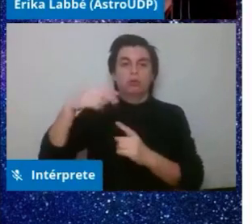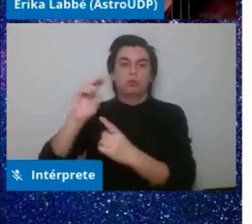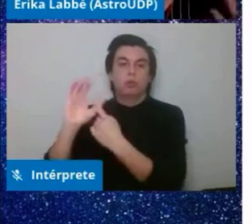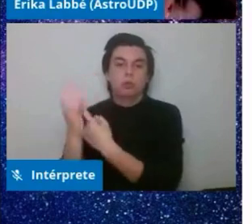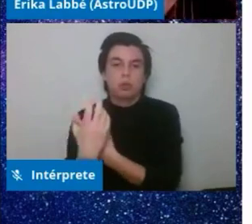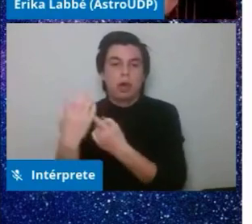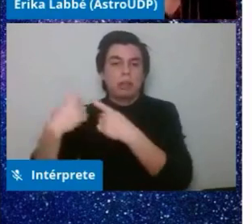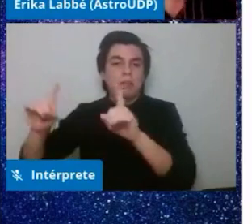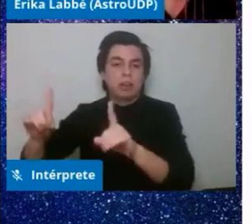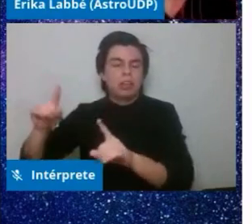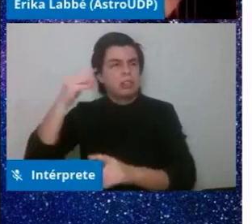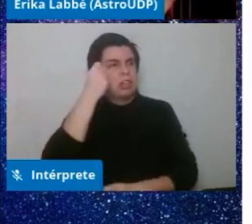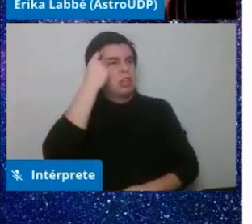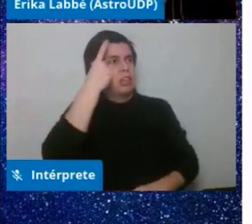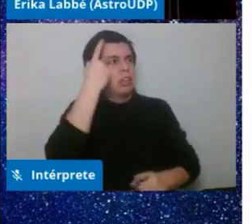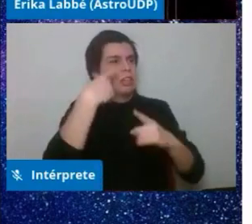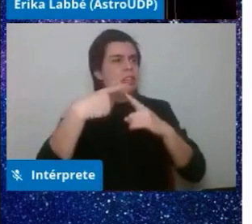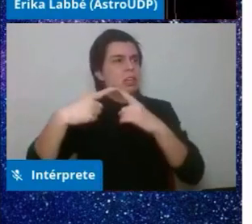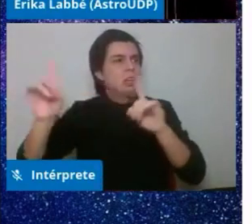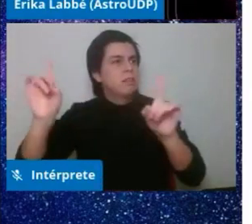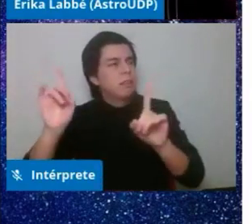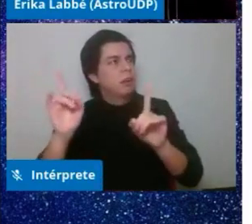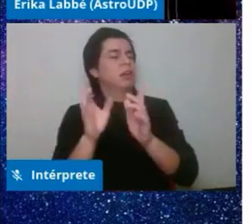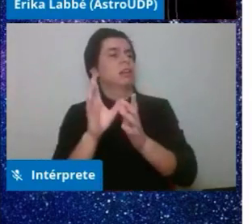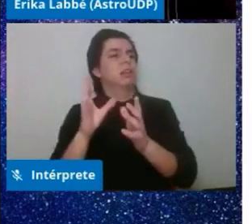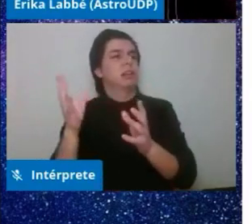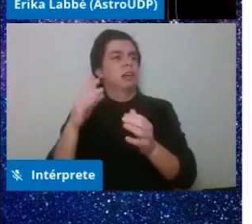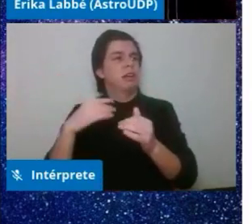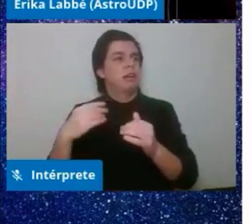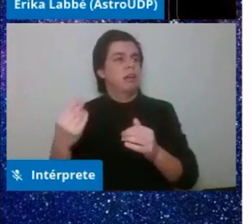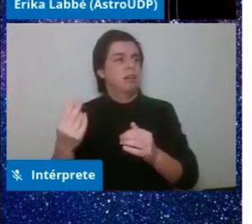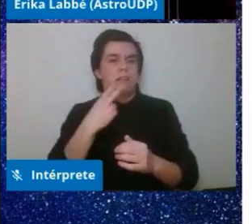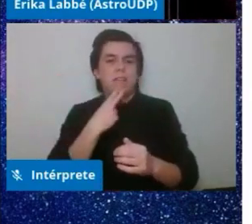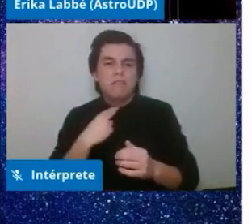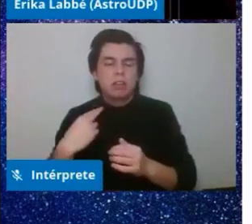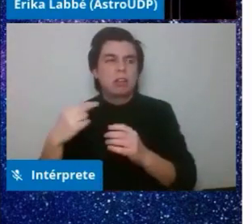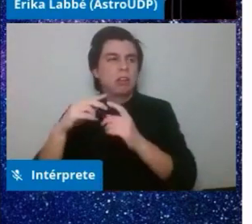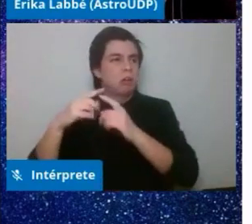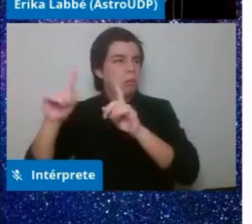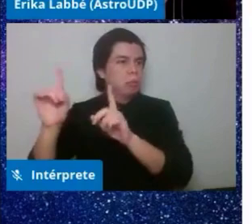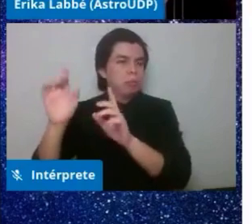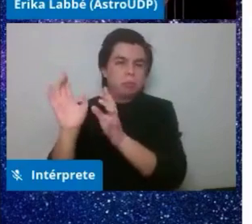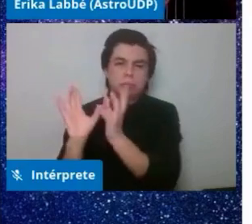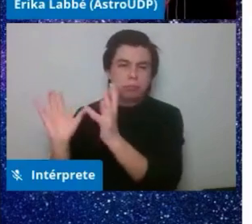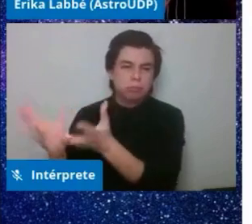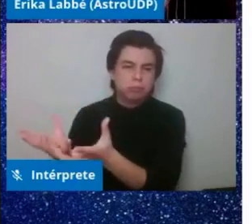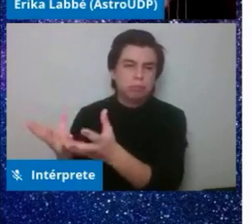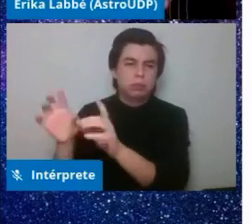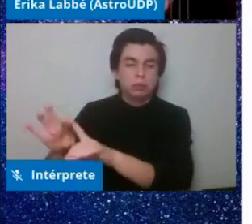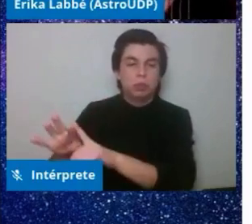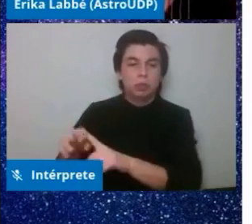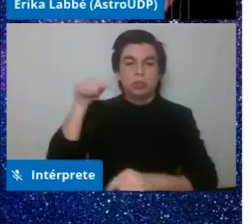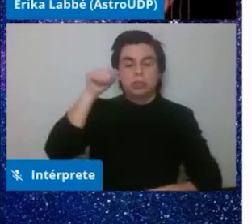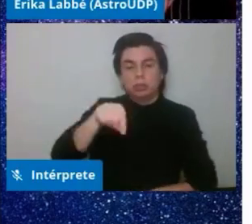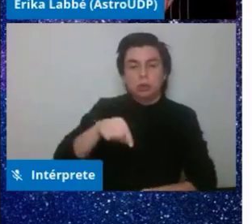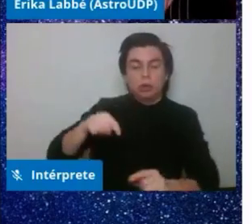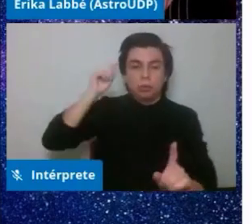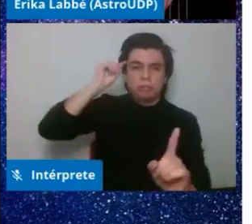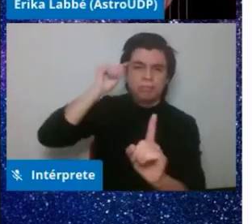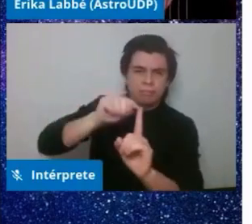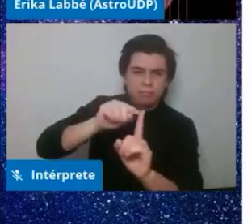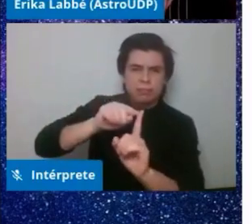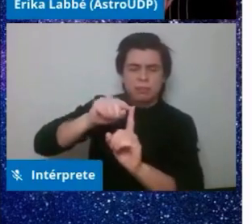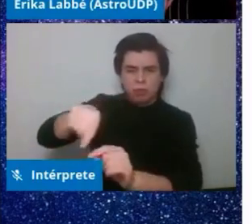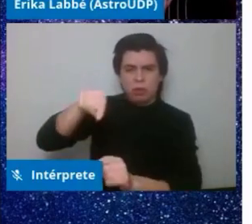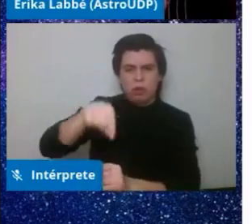las cosas de manera diferente. Entonces, obviamente es un objetivo sumamente potente, un objetivo